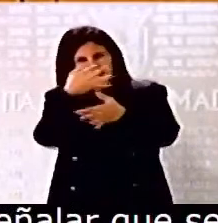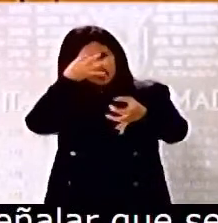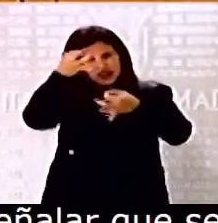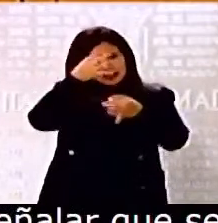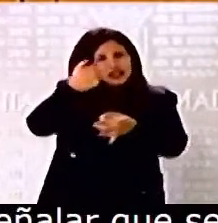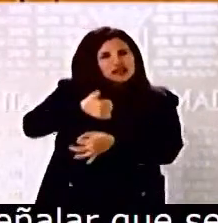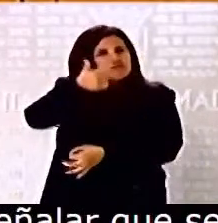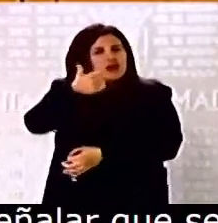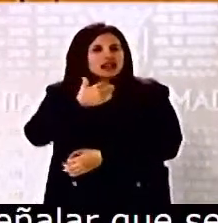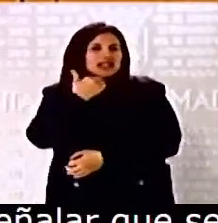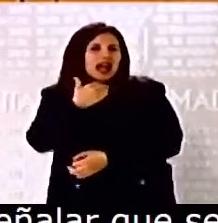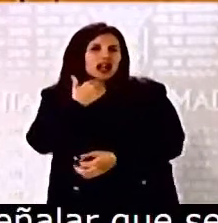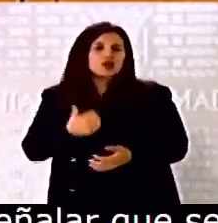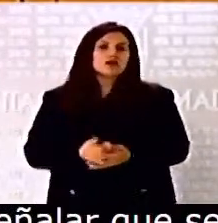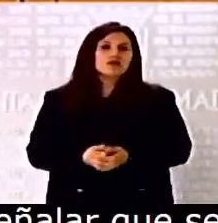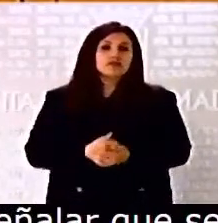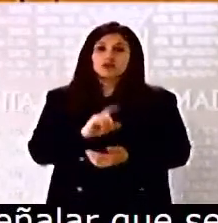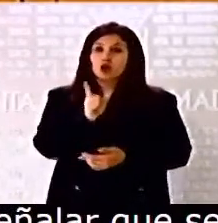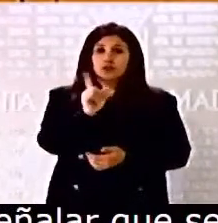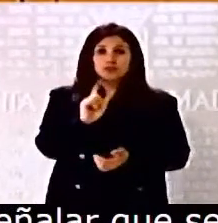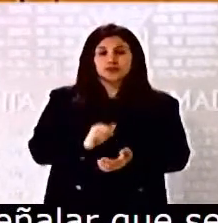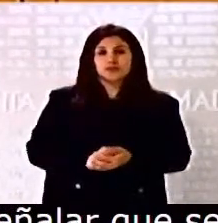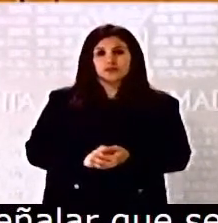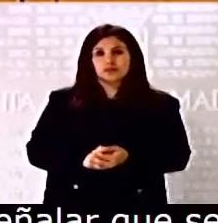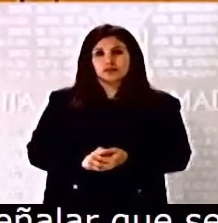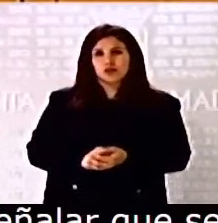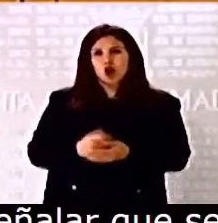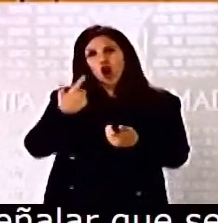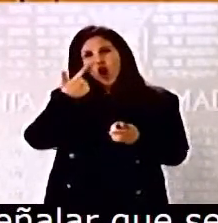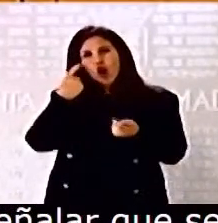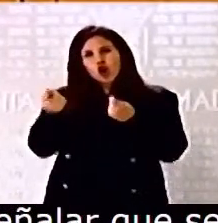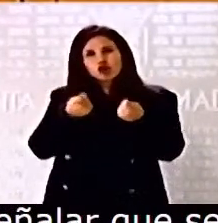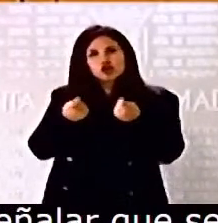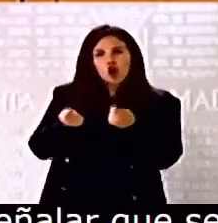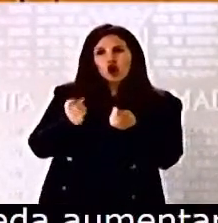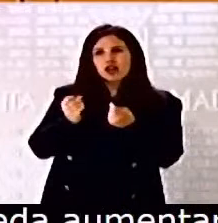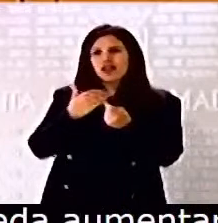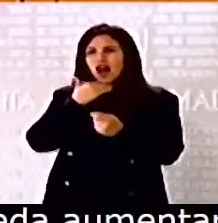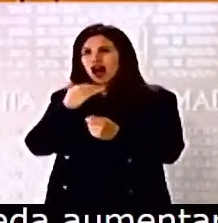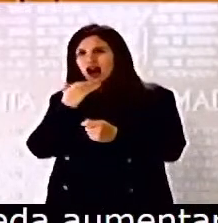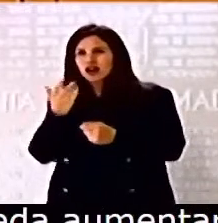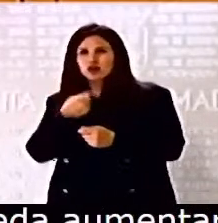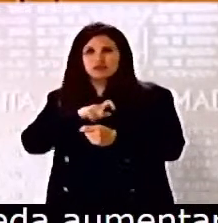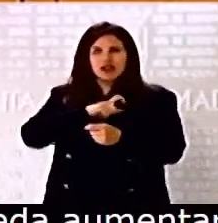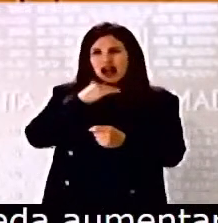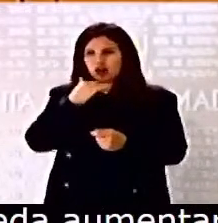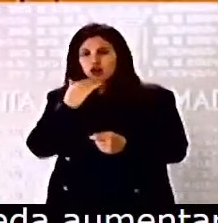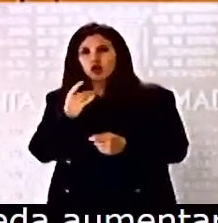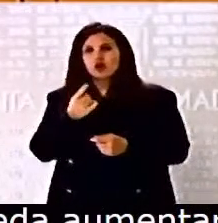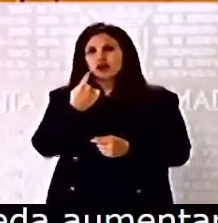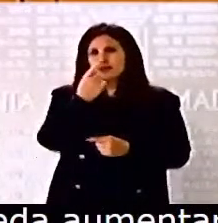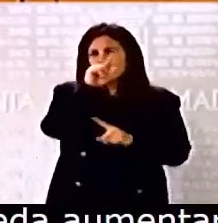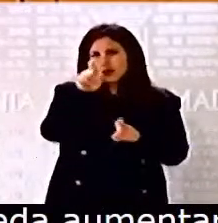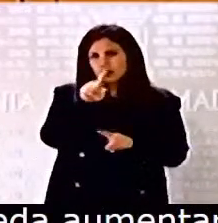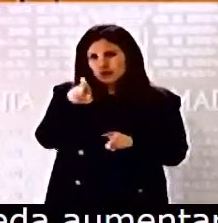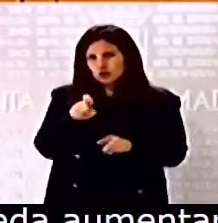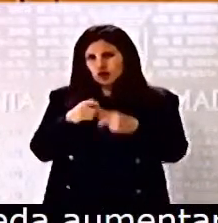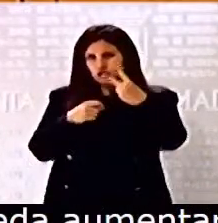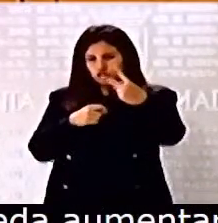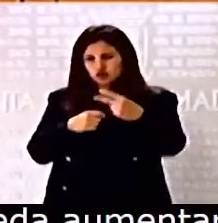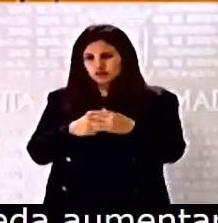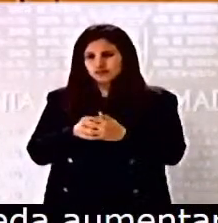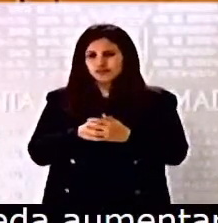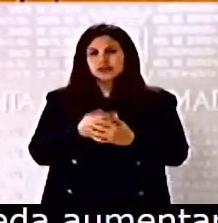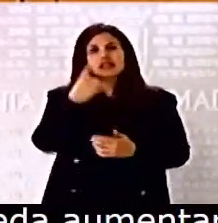matizado un poco más en qué va a consistir ese despliegue, aumento de controles o exactamente algún detalle al respecto. Y 2 más. Ha